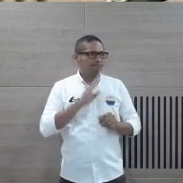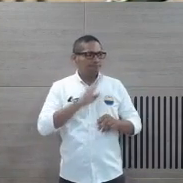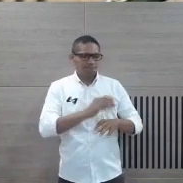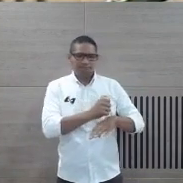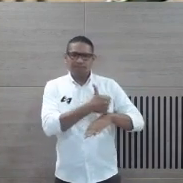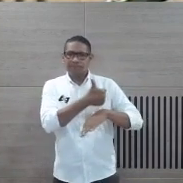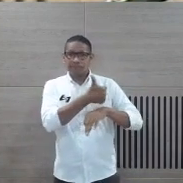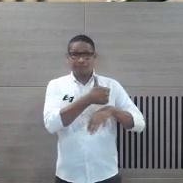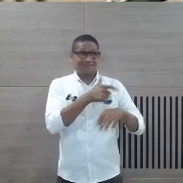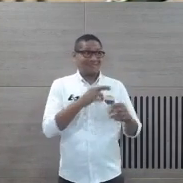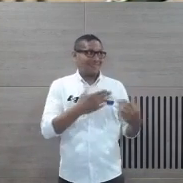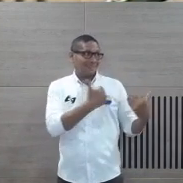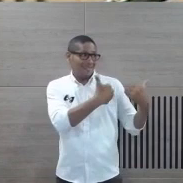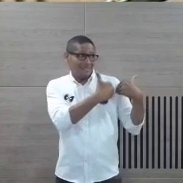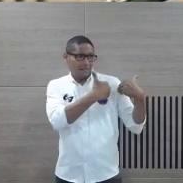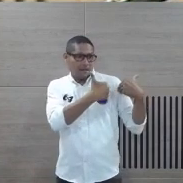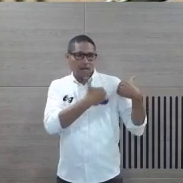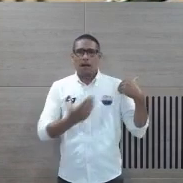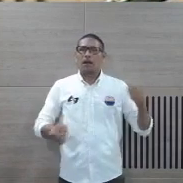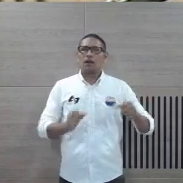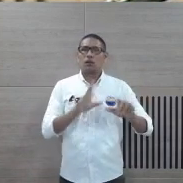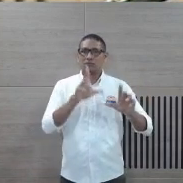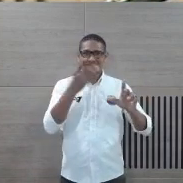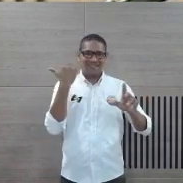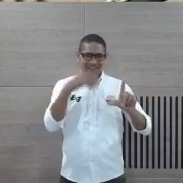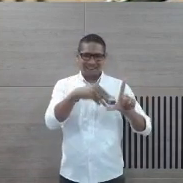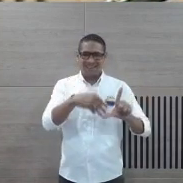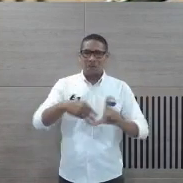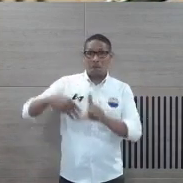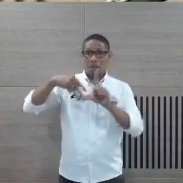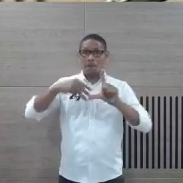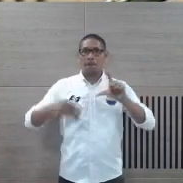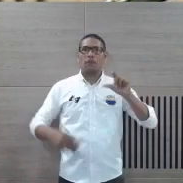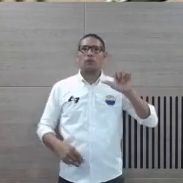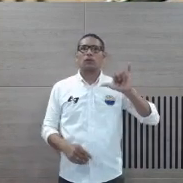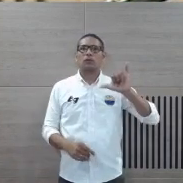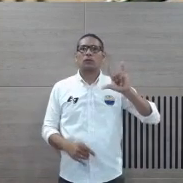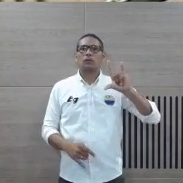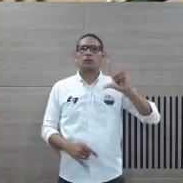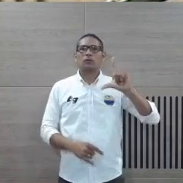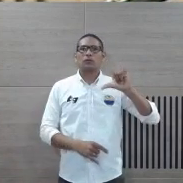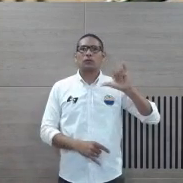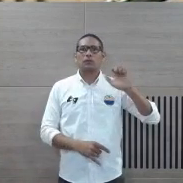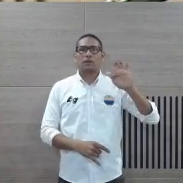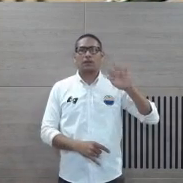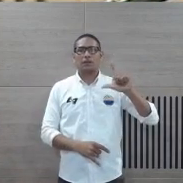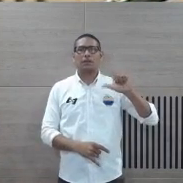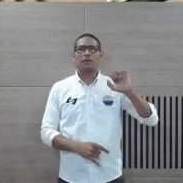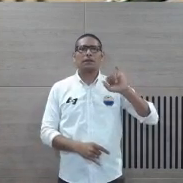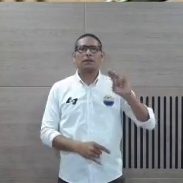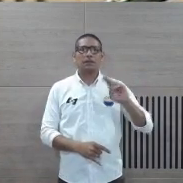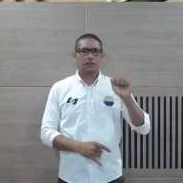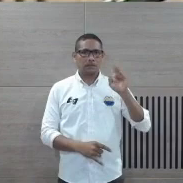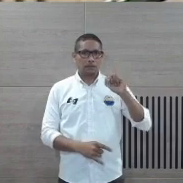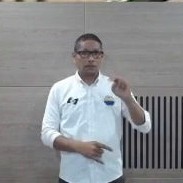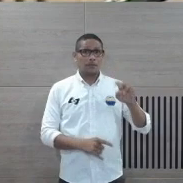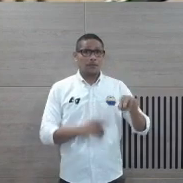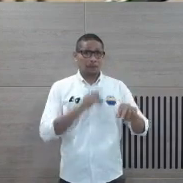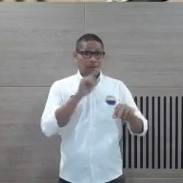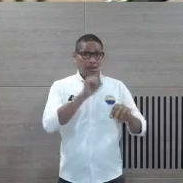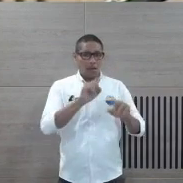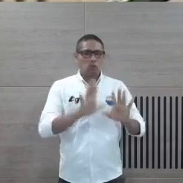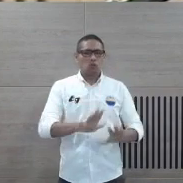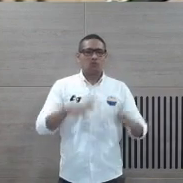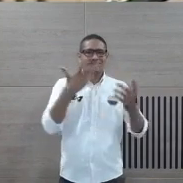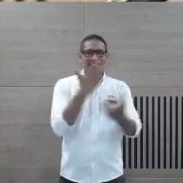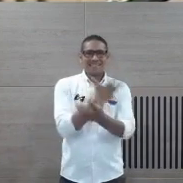internacionales magíster Juliet Liscano Prada, decana de la Facultad de Ciencias Empresariales y Económicas y secretaria general